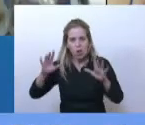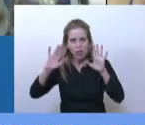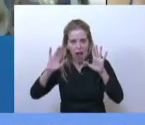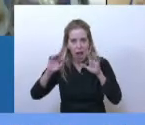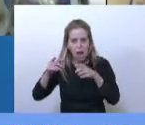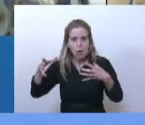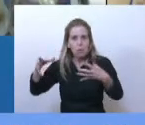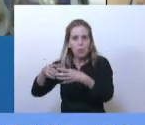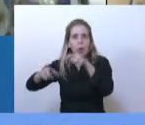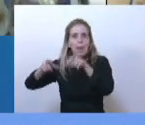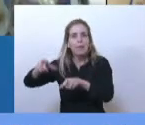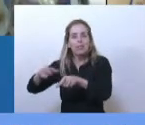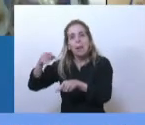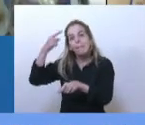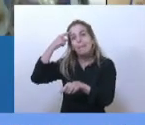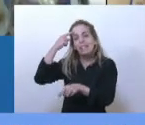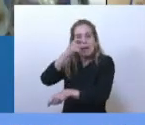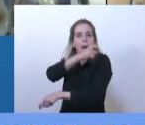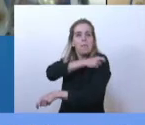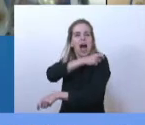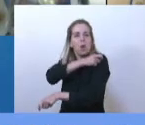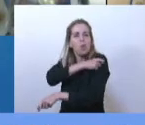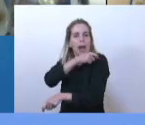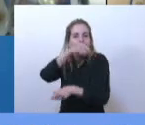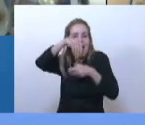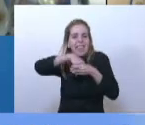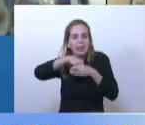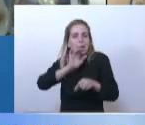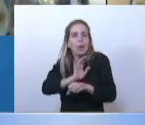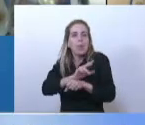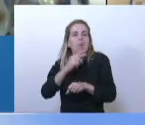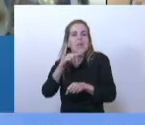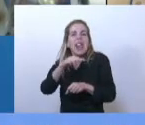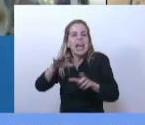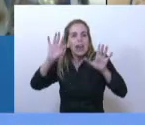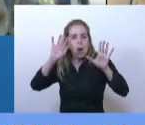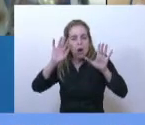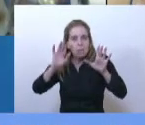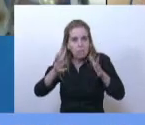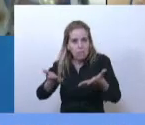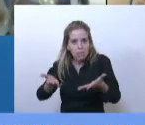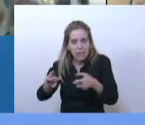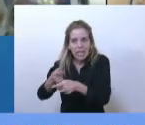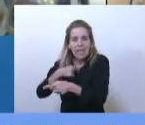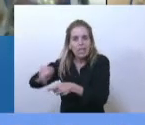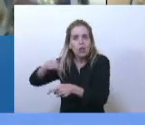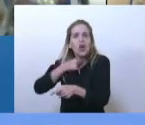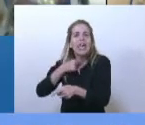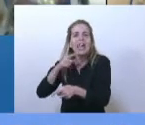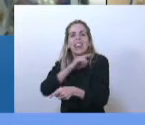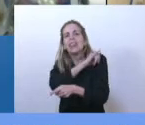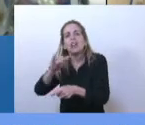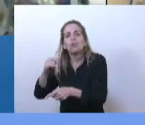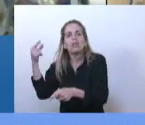que decían que la vacuna era veneno que llegaron a denunciar penalmente al presidente por envenenamiento y otros que